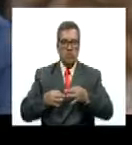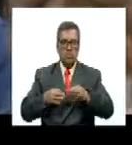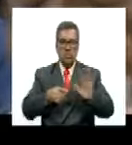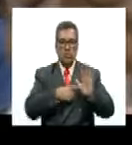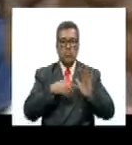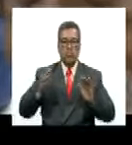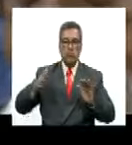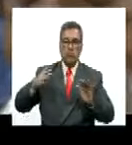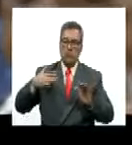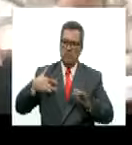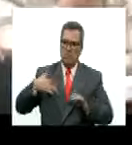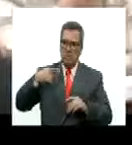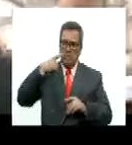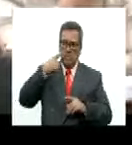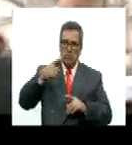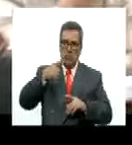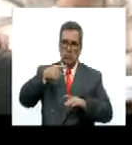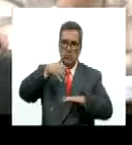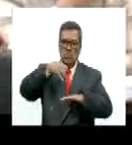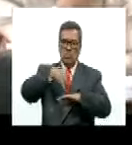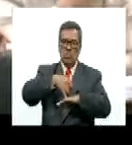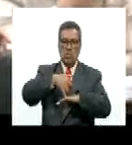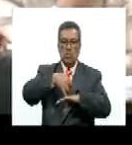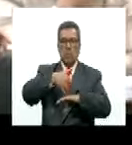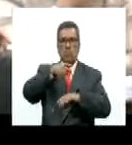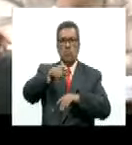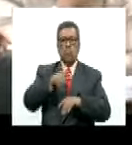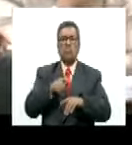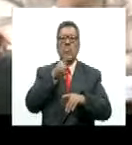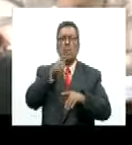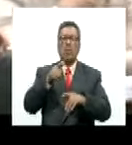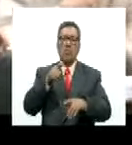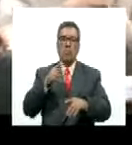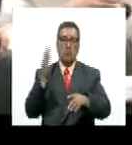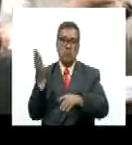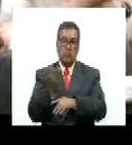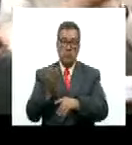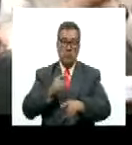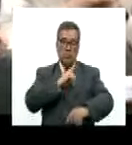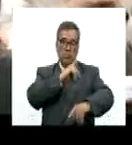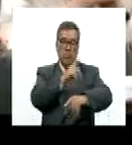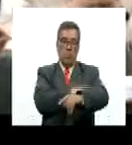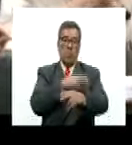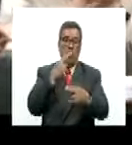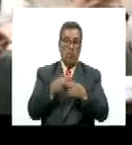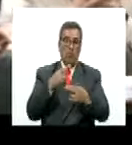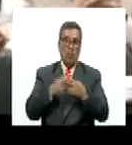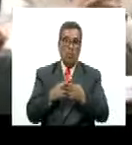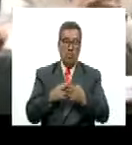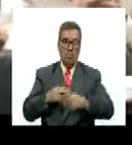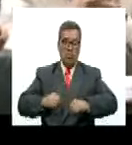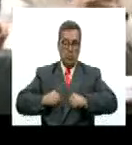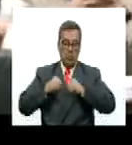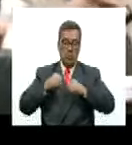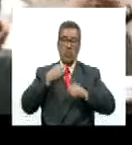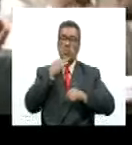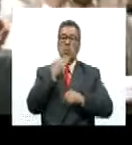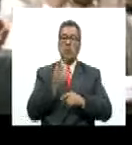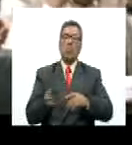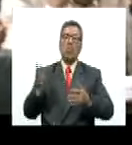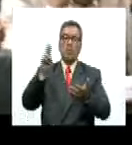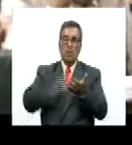síntomas de decadencia y eso por supuesto lo hace más agresivo, más peligroso y más prepotente. De